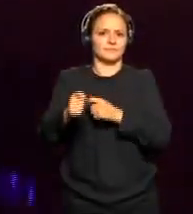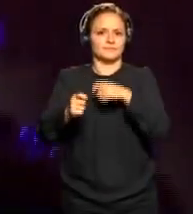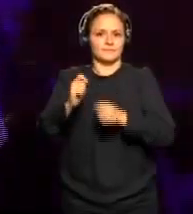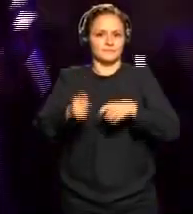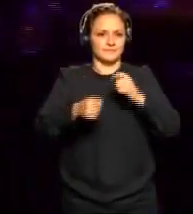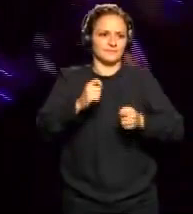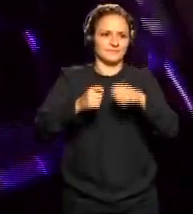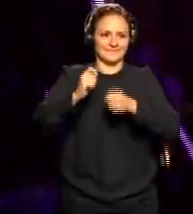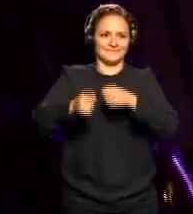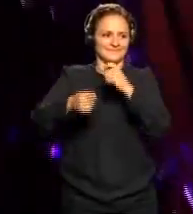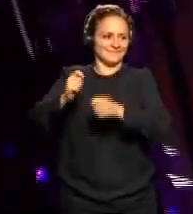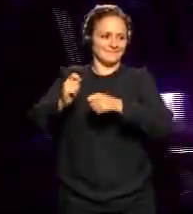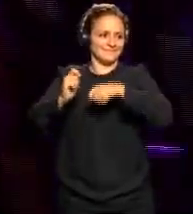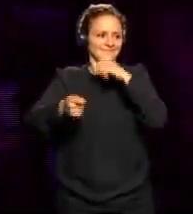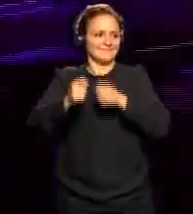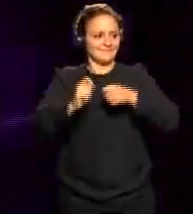A bailar.